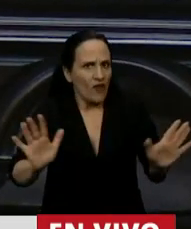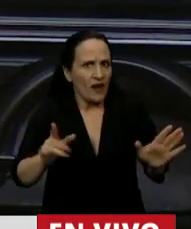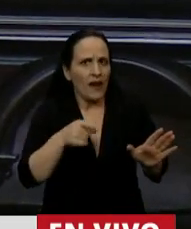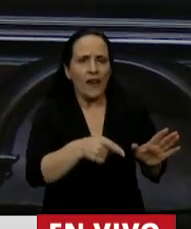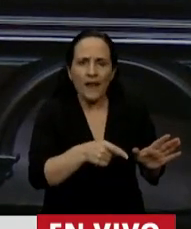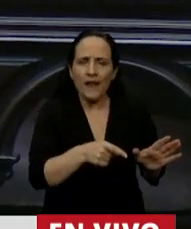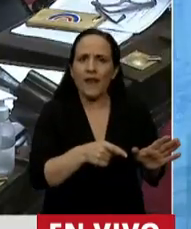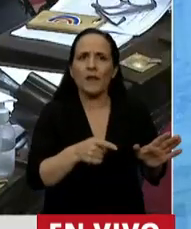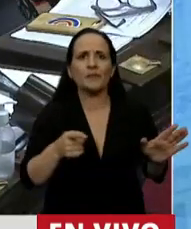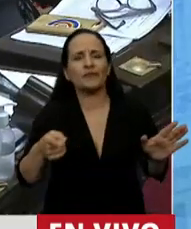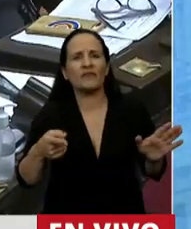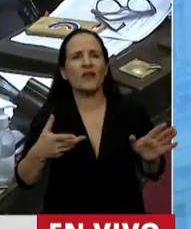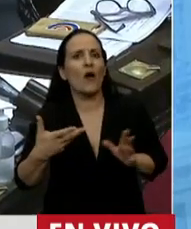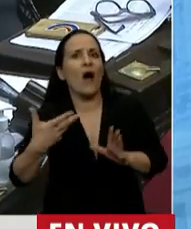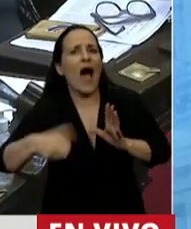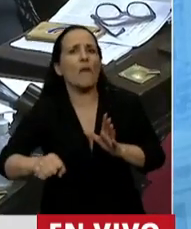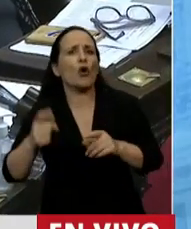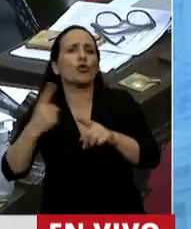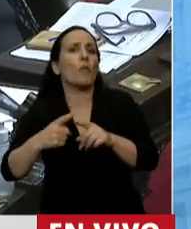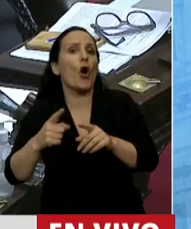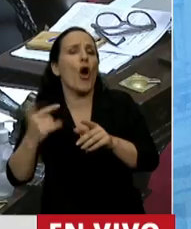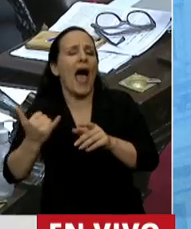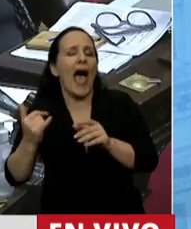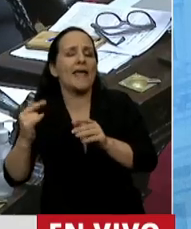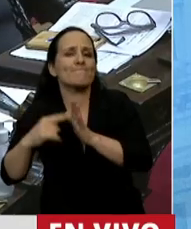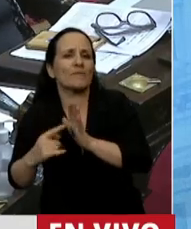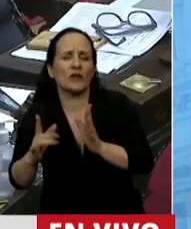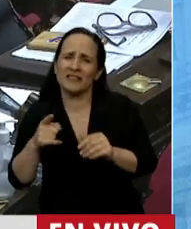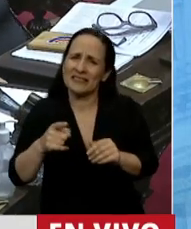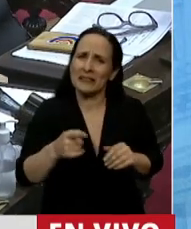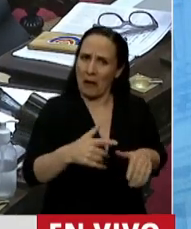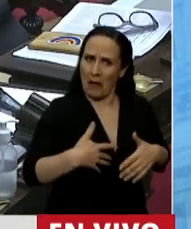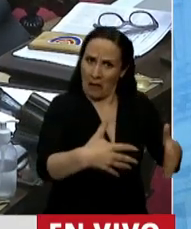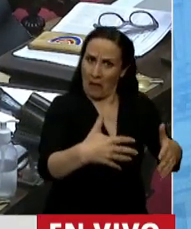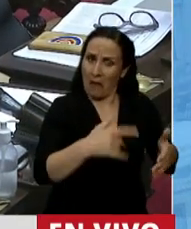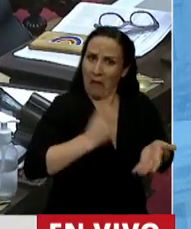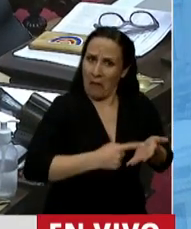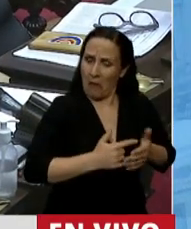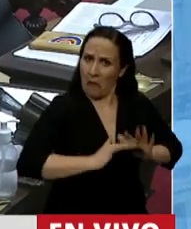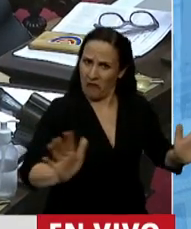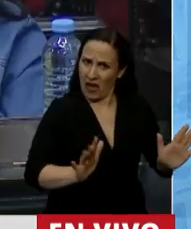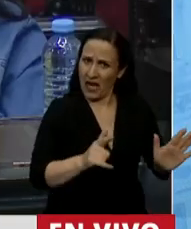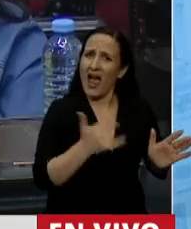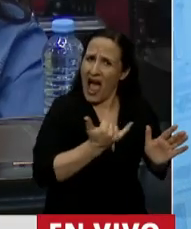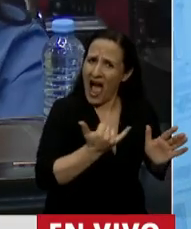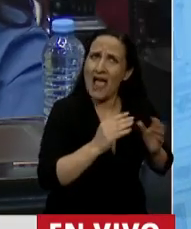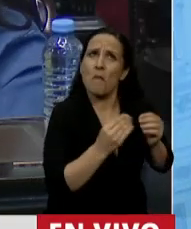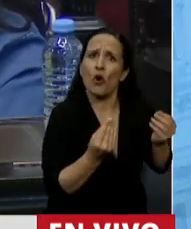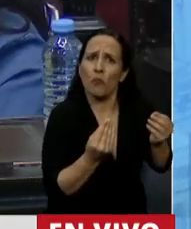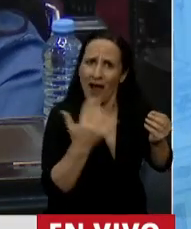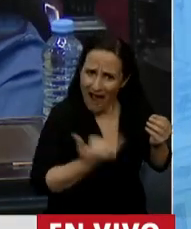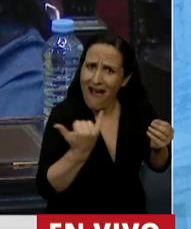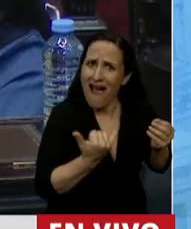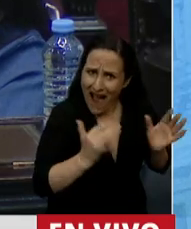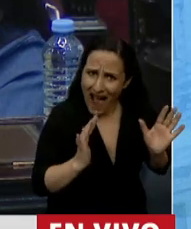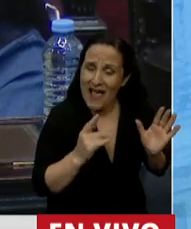contra de lo que es el aborto por causales, como se dice, y voy a corregir, la interrupción voluntaria de embarazo también tiene causales. Lo que pasa es